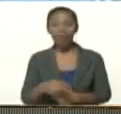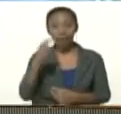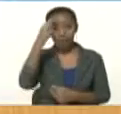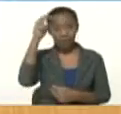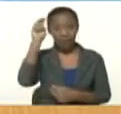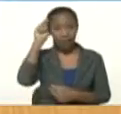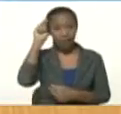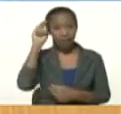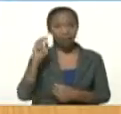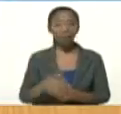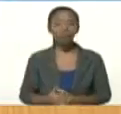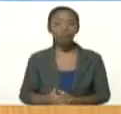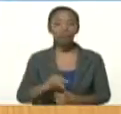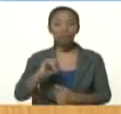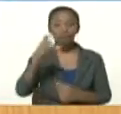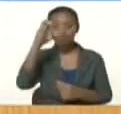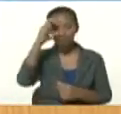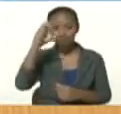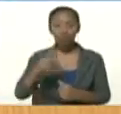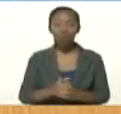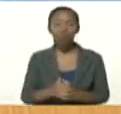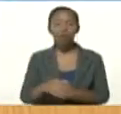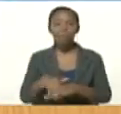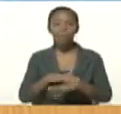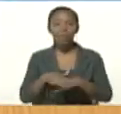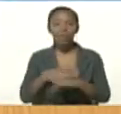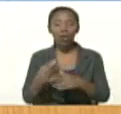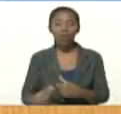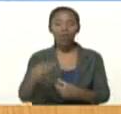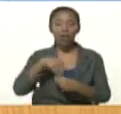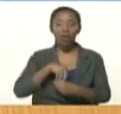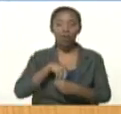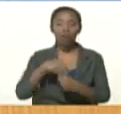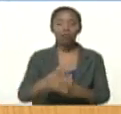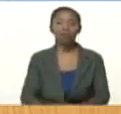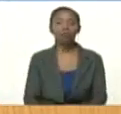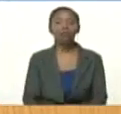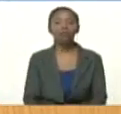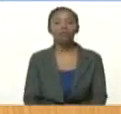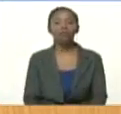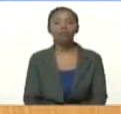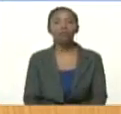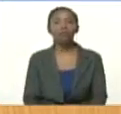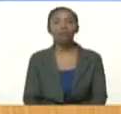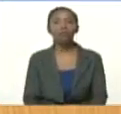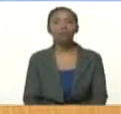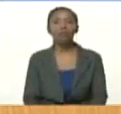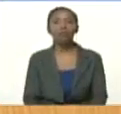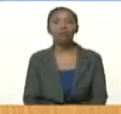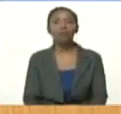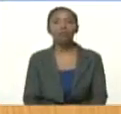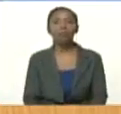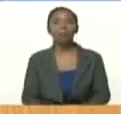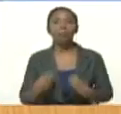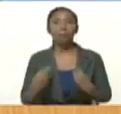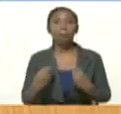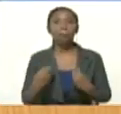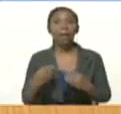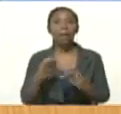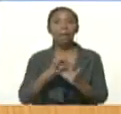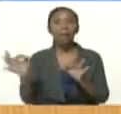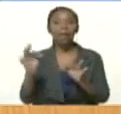República, Jorge Arriaza, el ministro de Interior, Néstor Reverol, para que el petro vaya